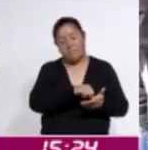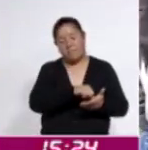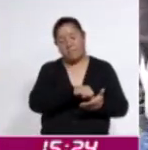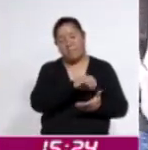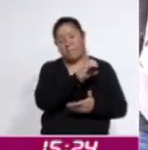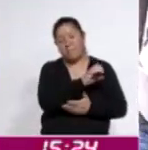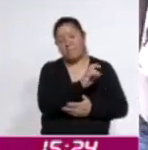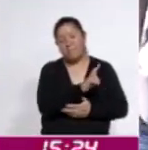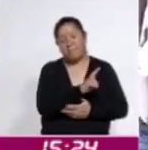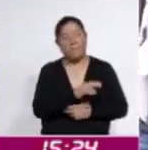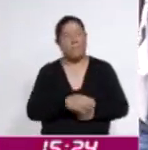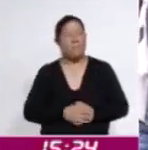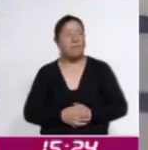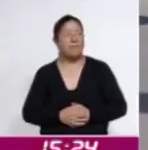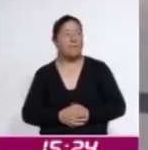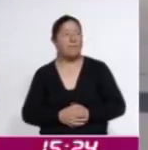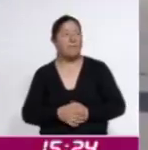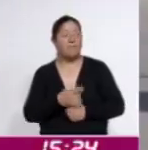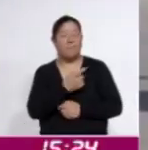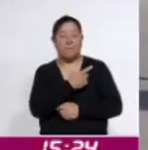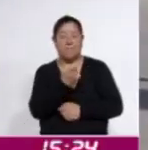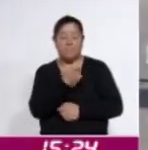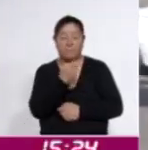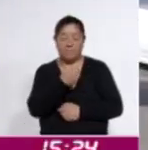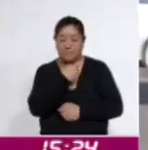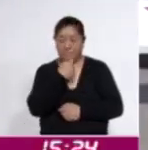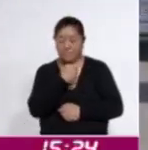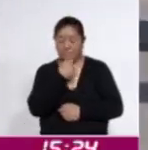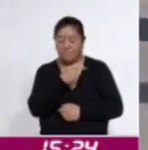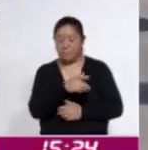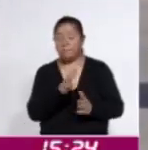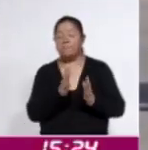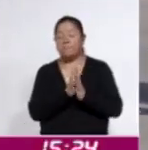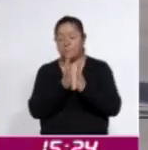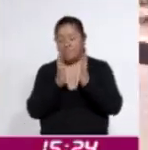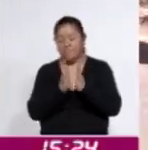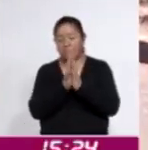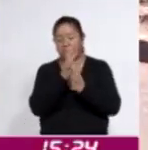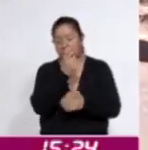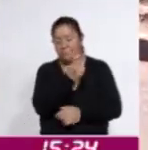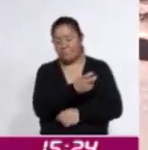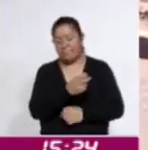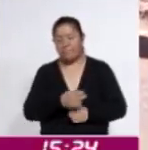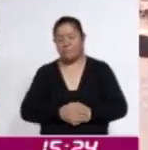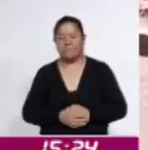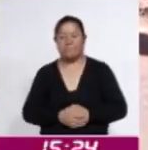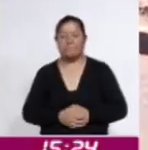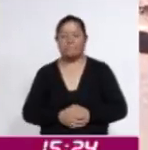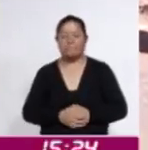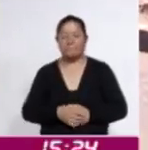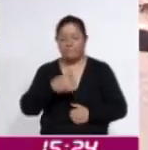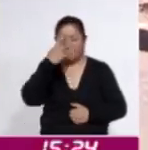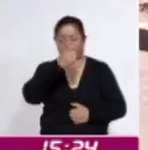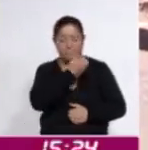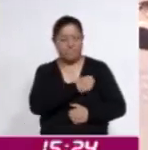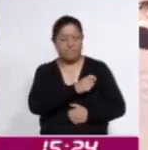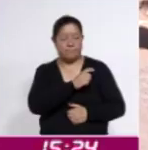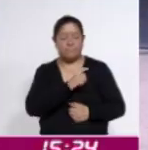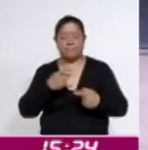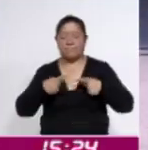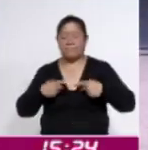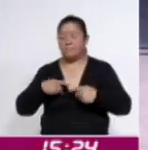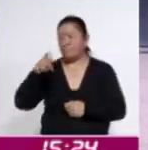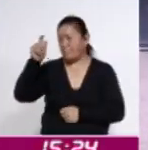Universitario, pues más de 100 adultos mayores participaron en esta caminata por la salud de jubilados y pensionados